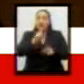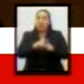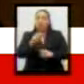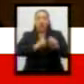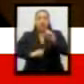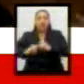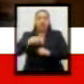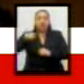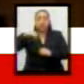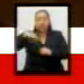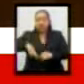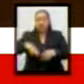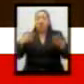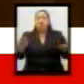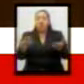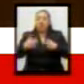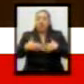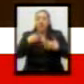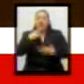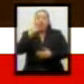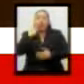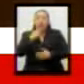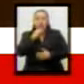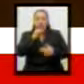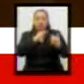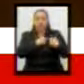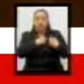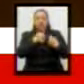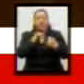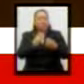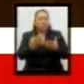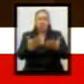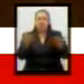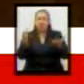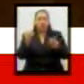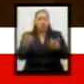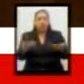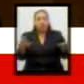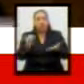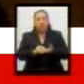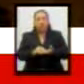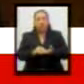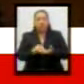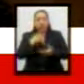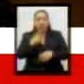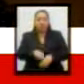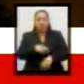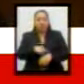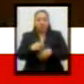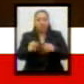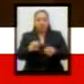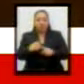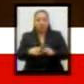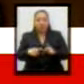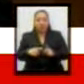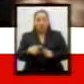donde puedan estar hombres y mujeres representados. En fin, alguna serie de estrategias, es muy largo de contar, pero digamos